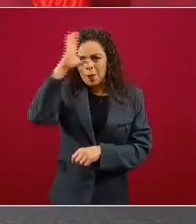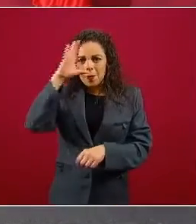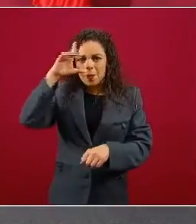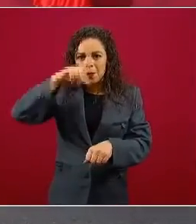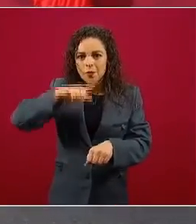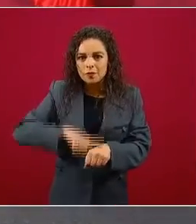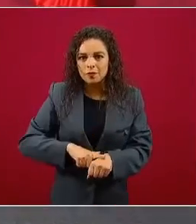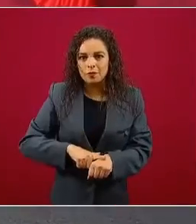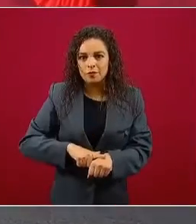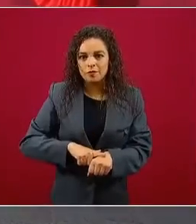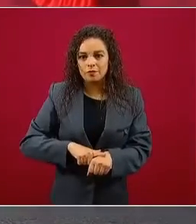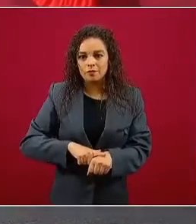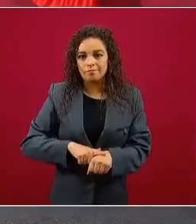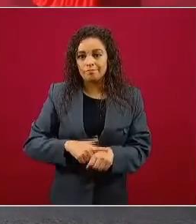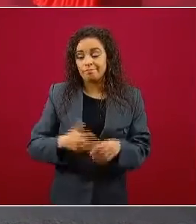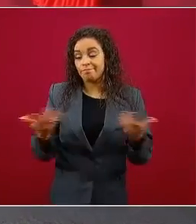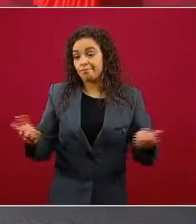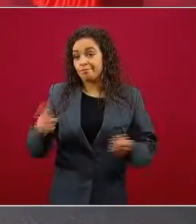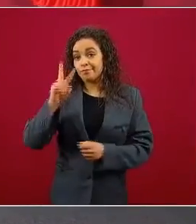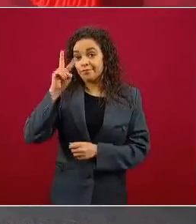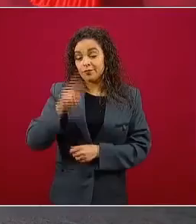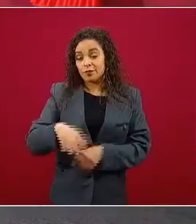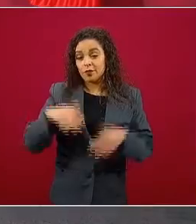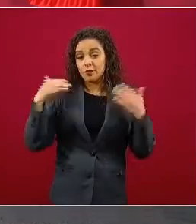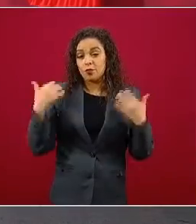Imagínense el error de la izquierda